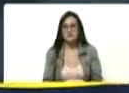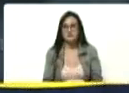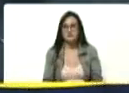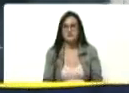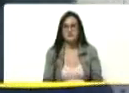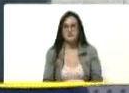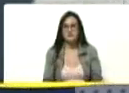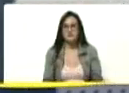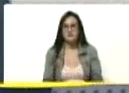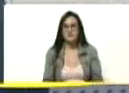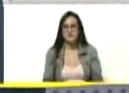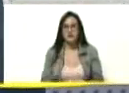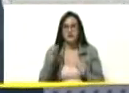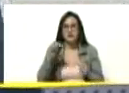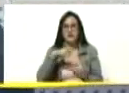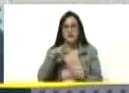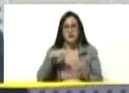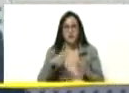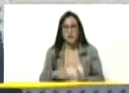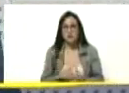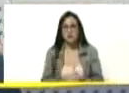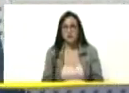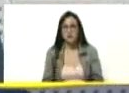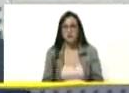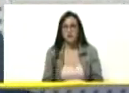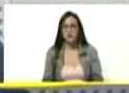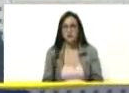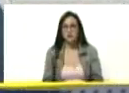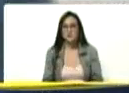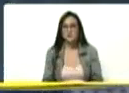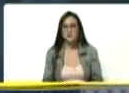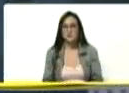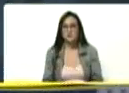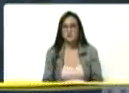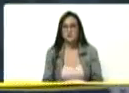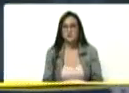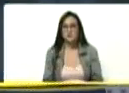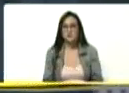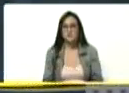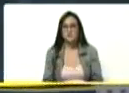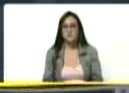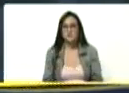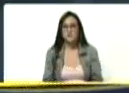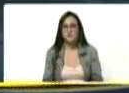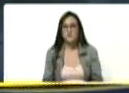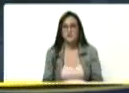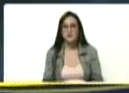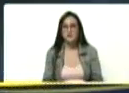y triunfa la revolución sandinista y llega Bishop